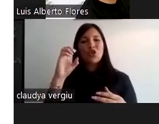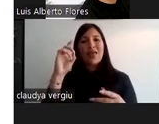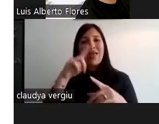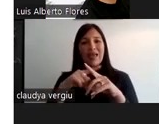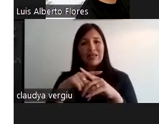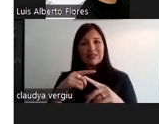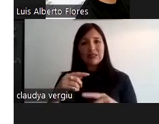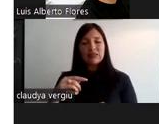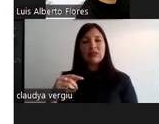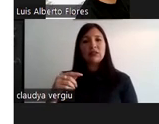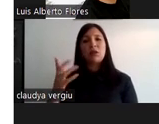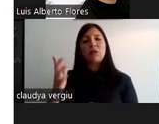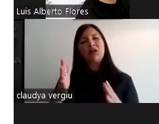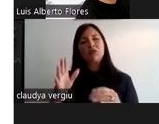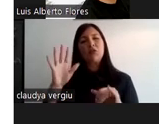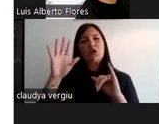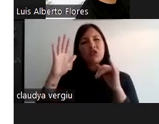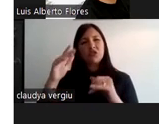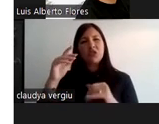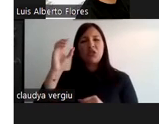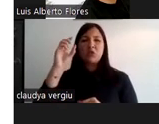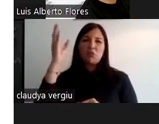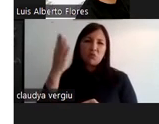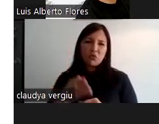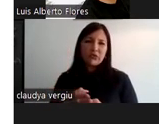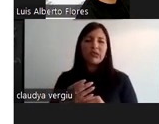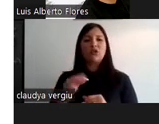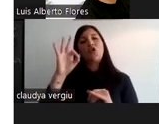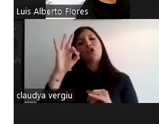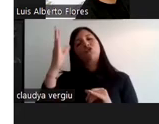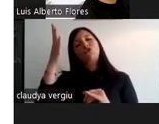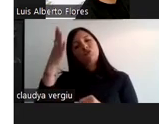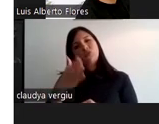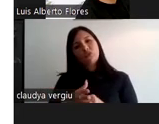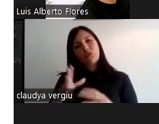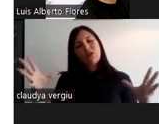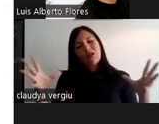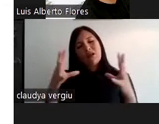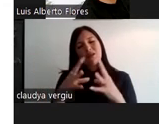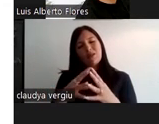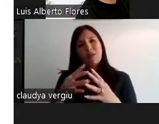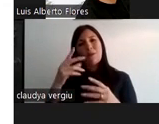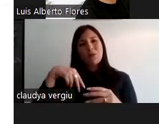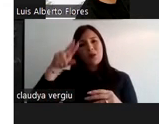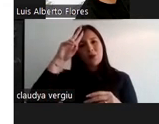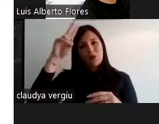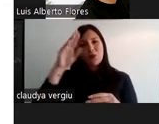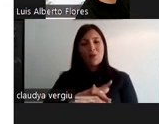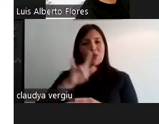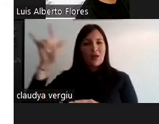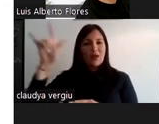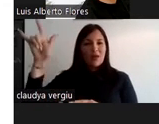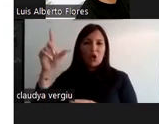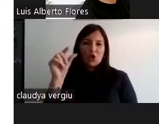representa un dieciséis y un ocho por ciento respectivamente de la cantidad de peruanos a b c y d que viajarían a corto plazo entonces